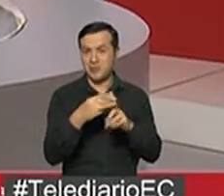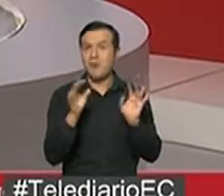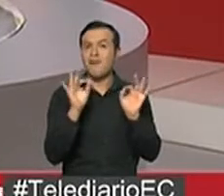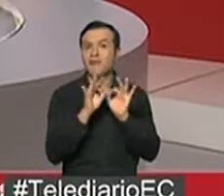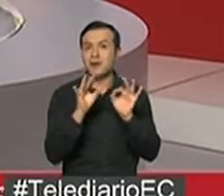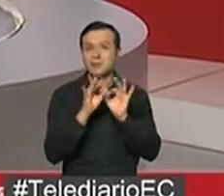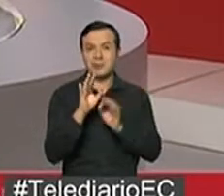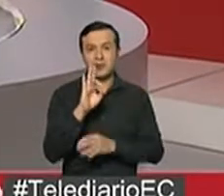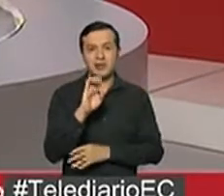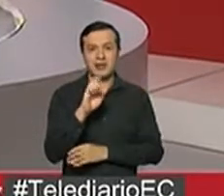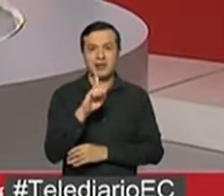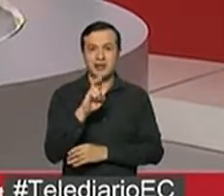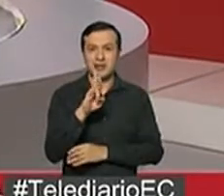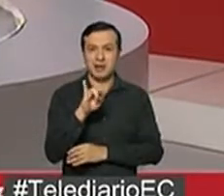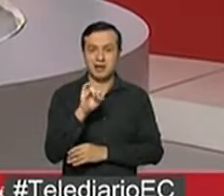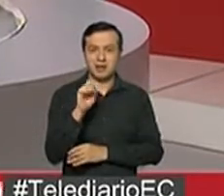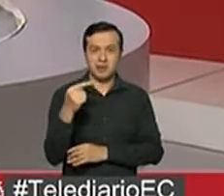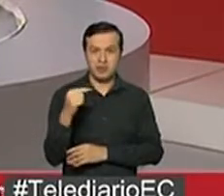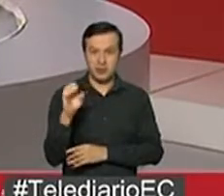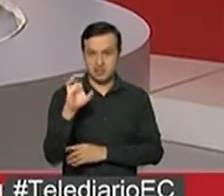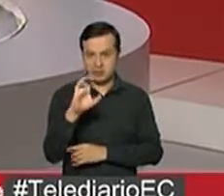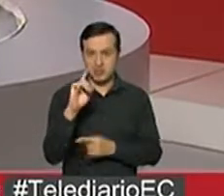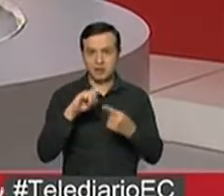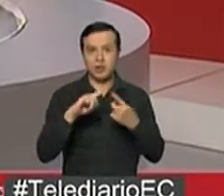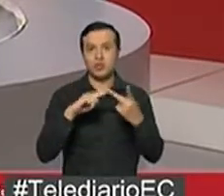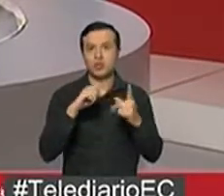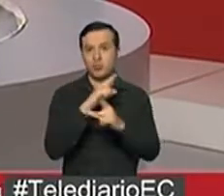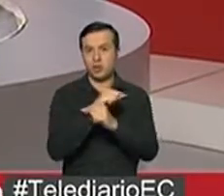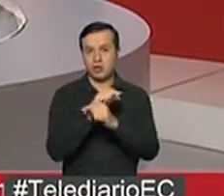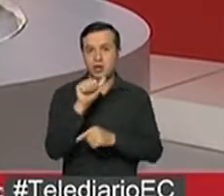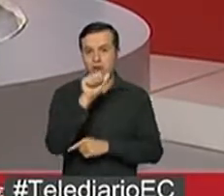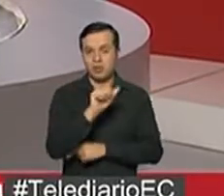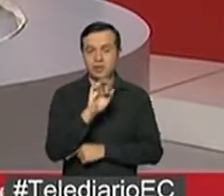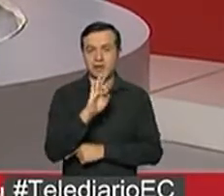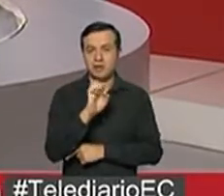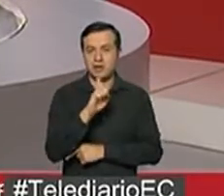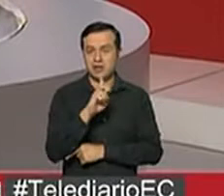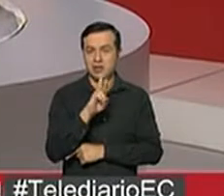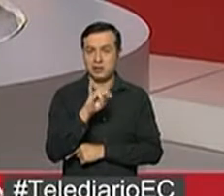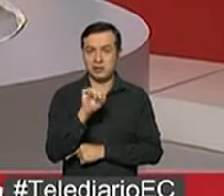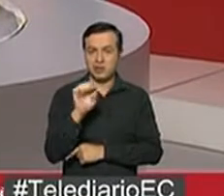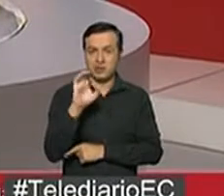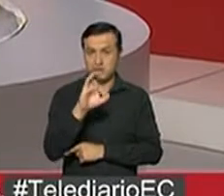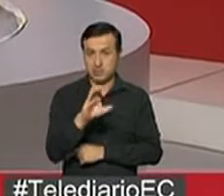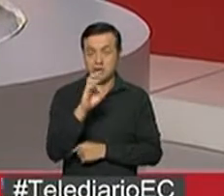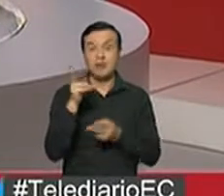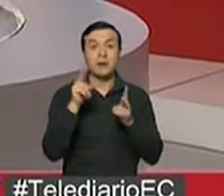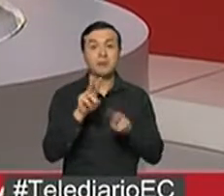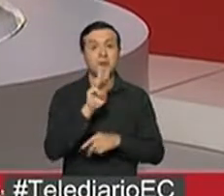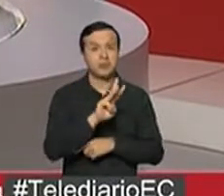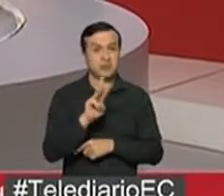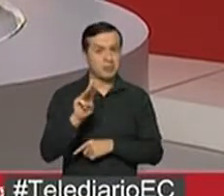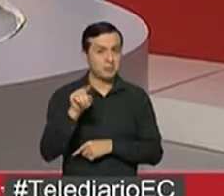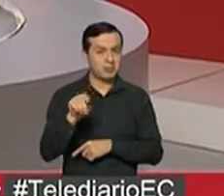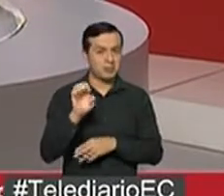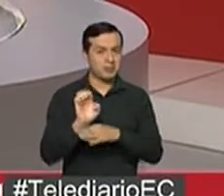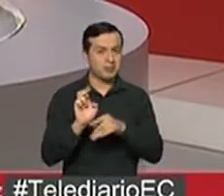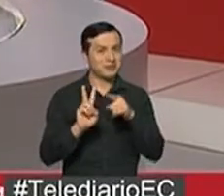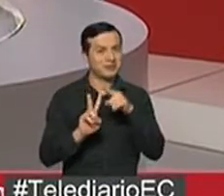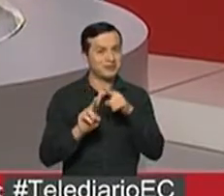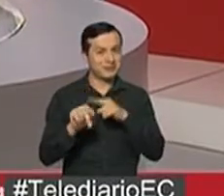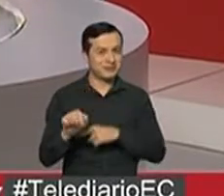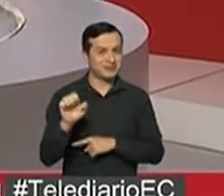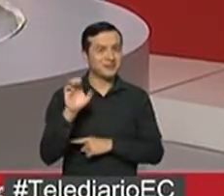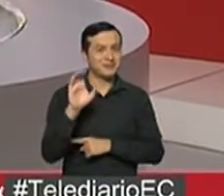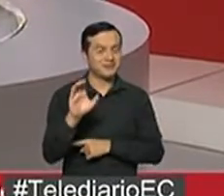como telediario sus guiones en twitter como arroba telediario efe y también en nuestra página web www punto